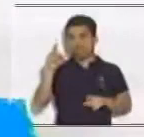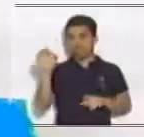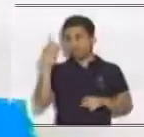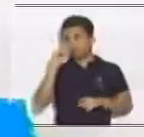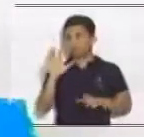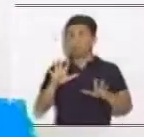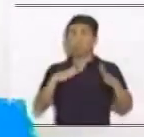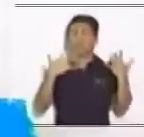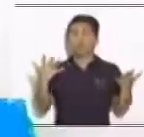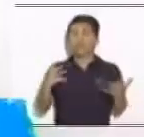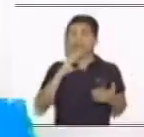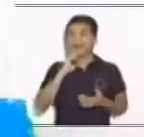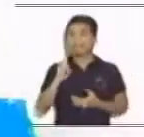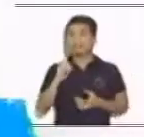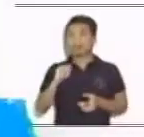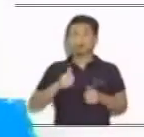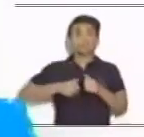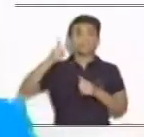mayor.